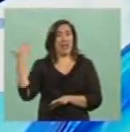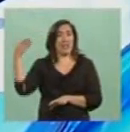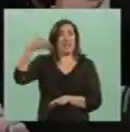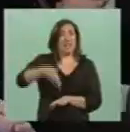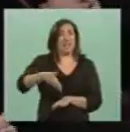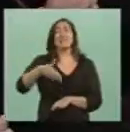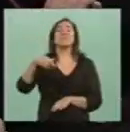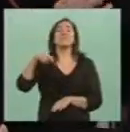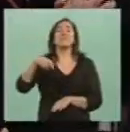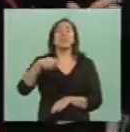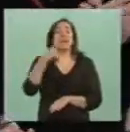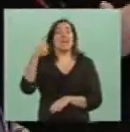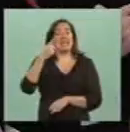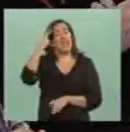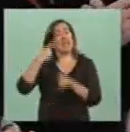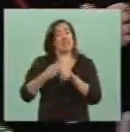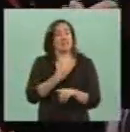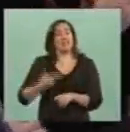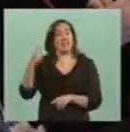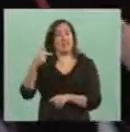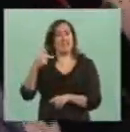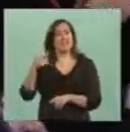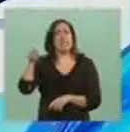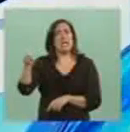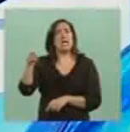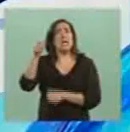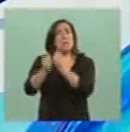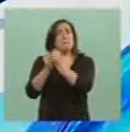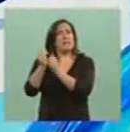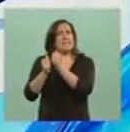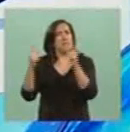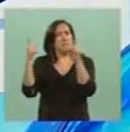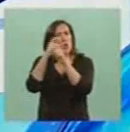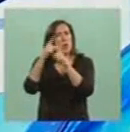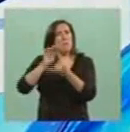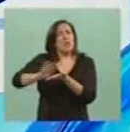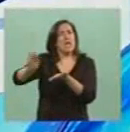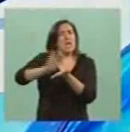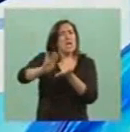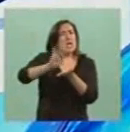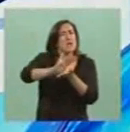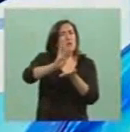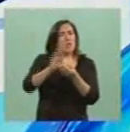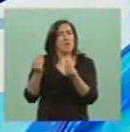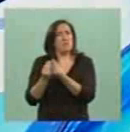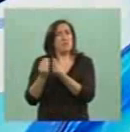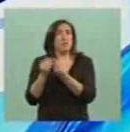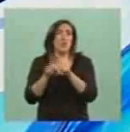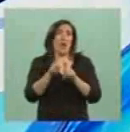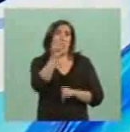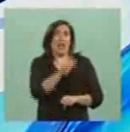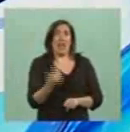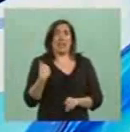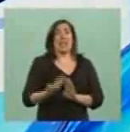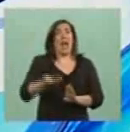Pascual Mastelone tenía muchas deudas, la empresa estaba, venía complicada como venía todo el país y como venían todos